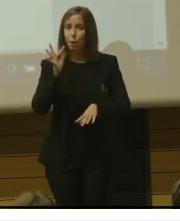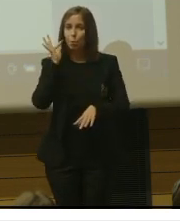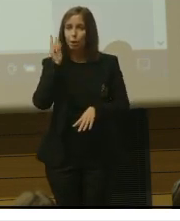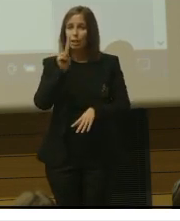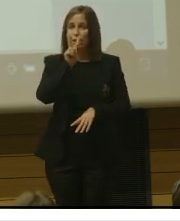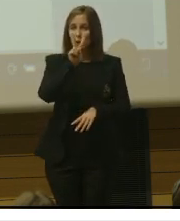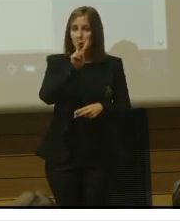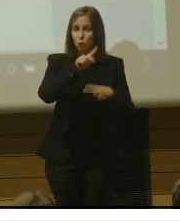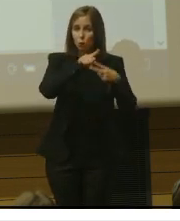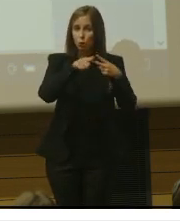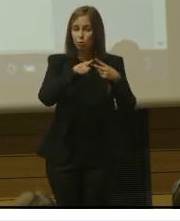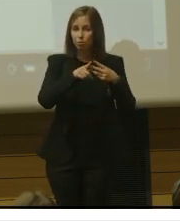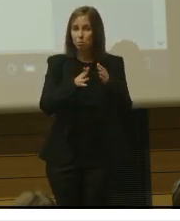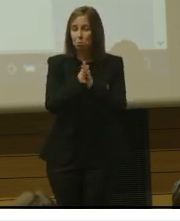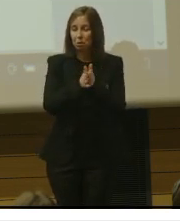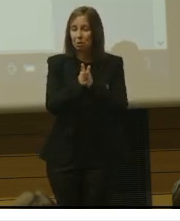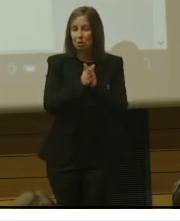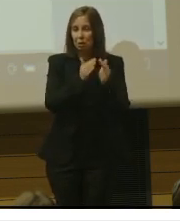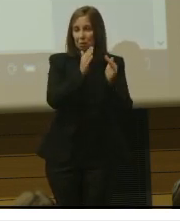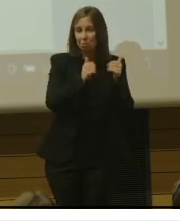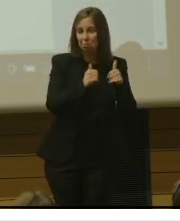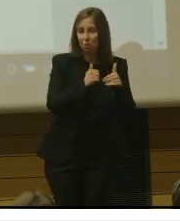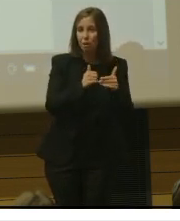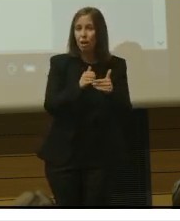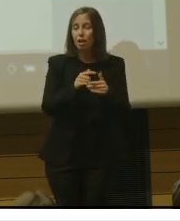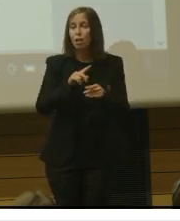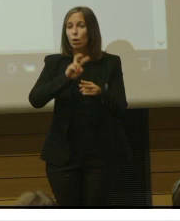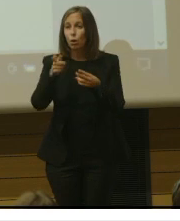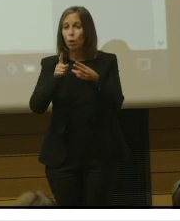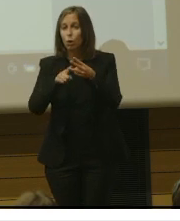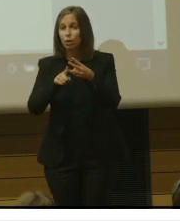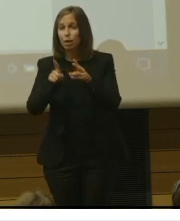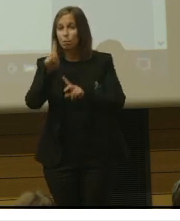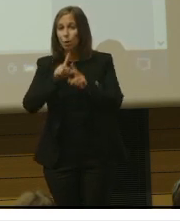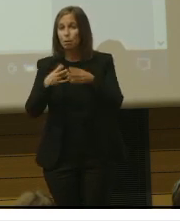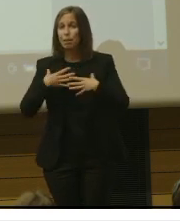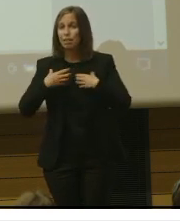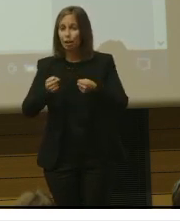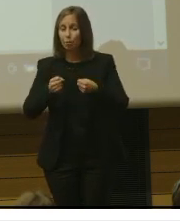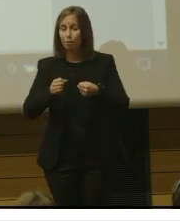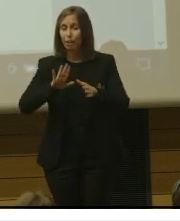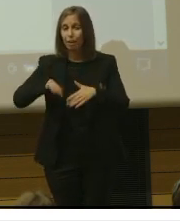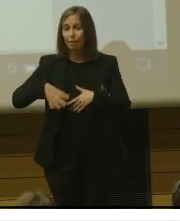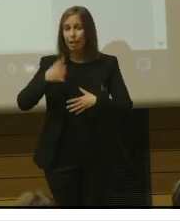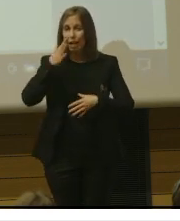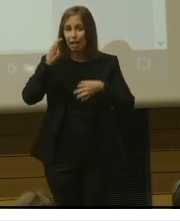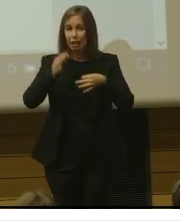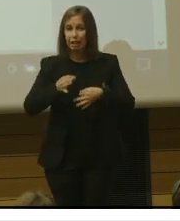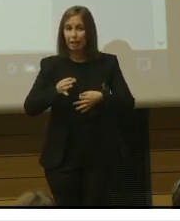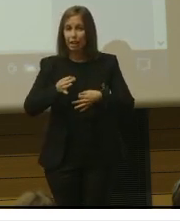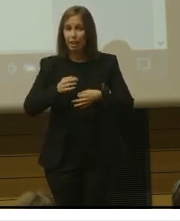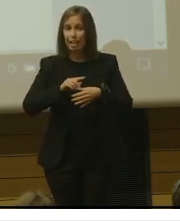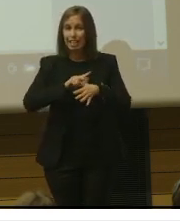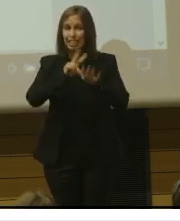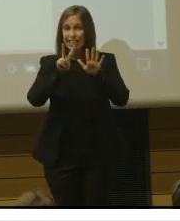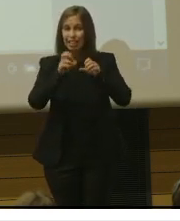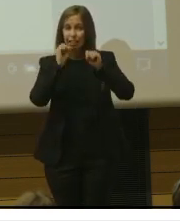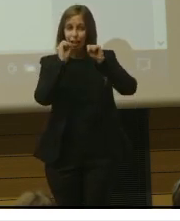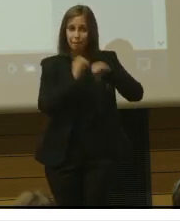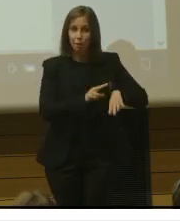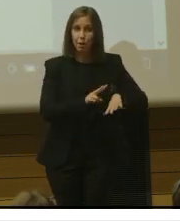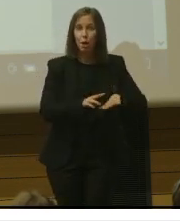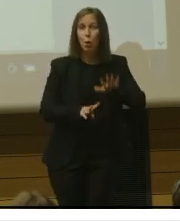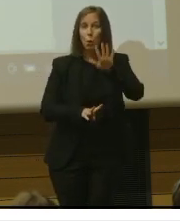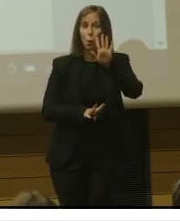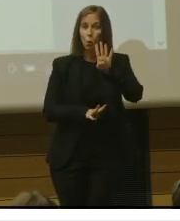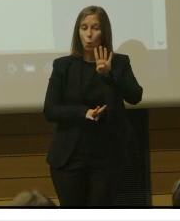relacionadas con escasa motivación, una de ellas por problemas de salud, y la realidad es que tenemos 4 de estas 7 que